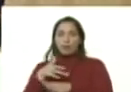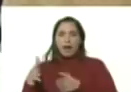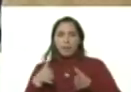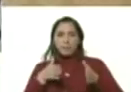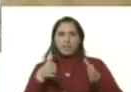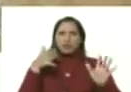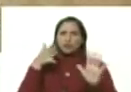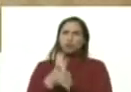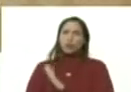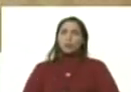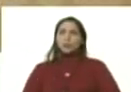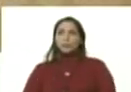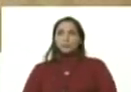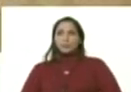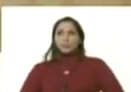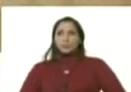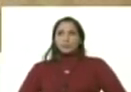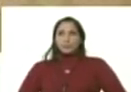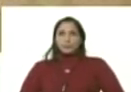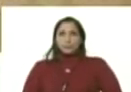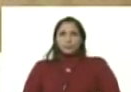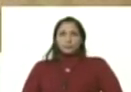Sobre este tipo de